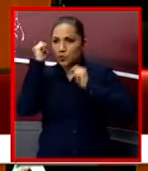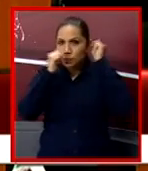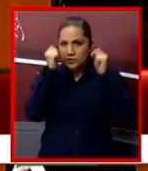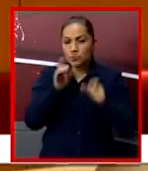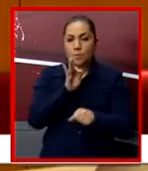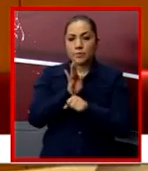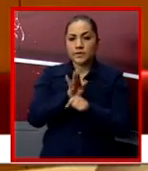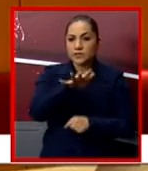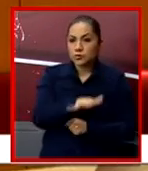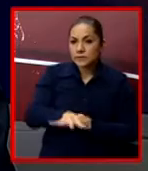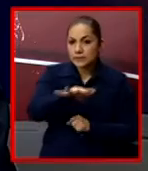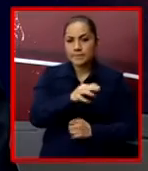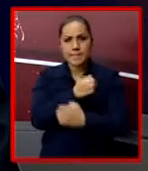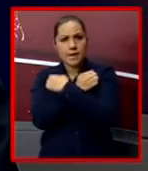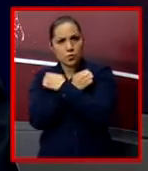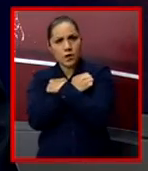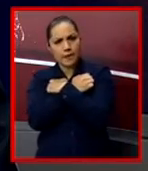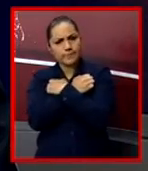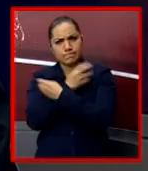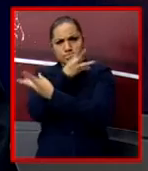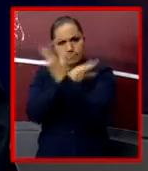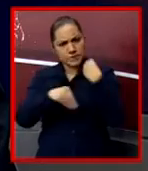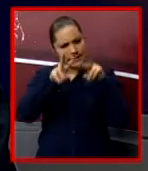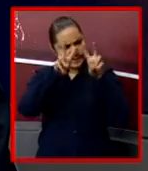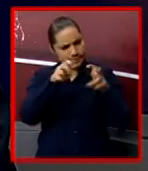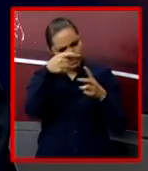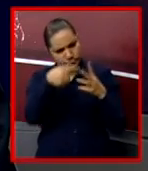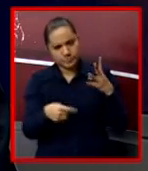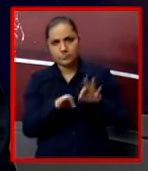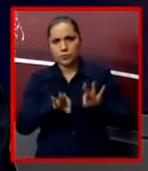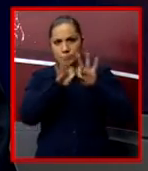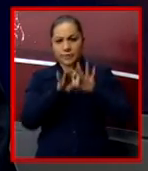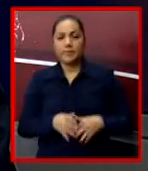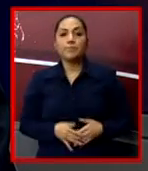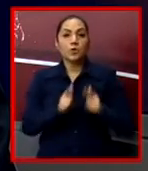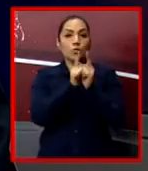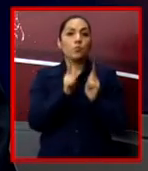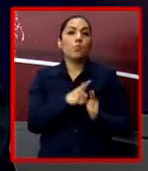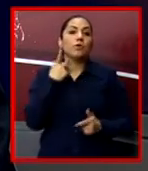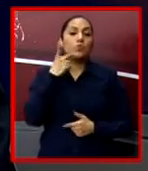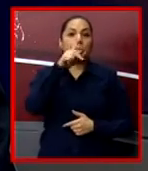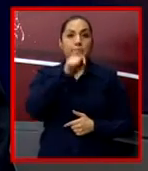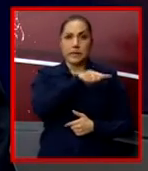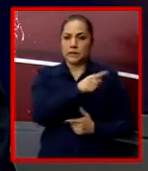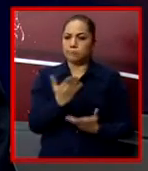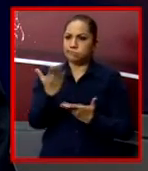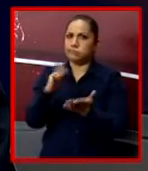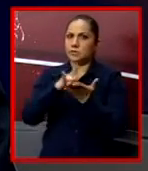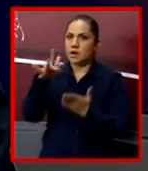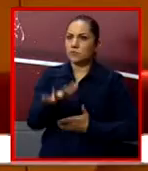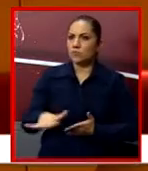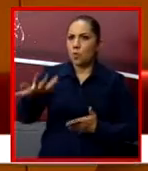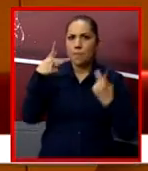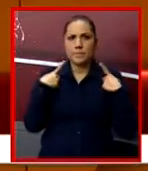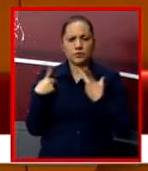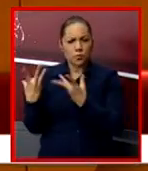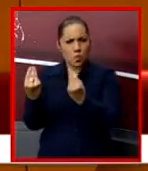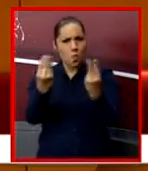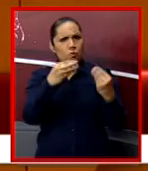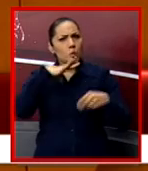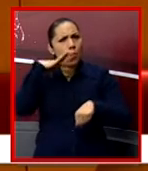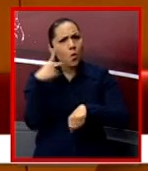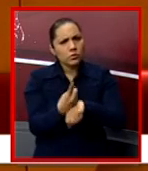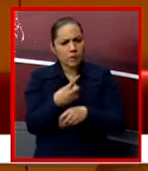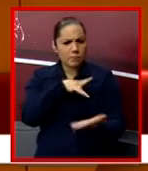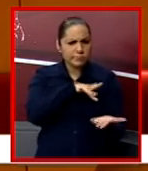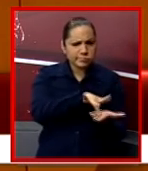educación. El grupo parlamentario del Partido del Trabajo reconoció a los miles de ciudadanos que voluntariamente apoyaron en las